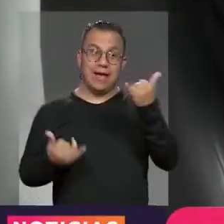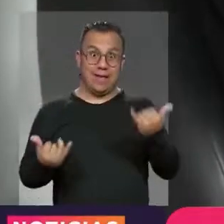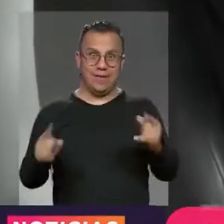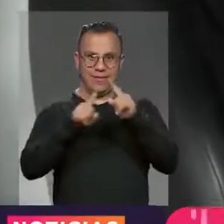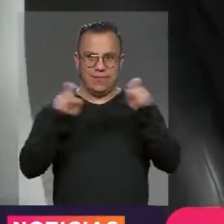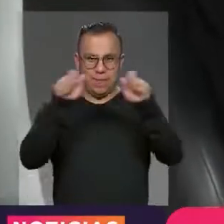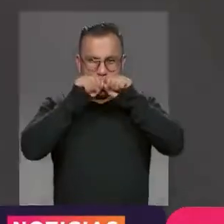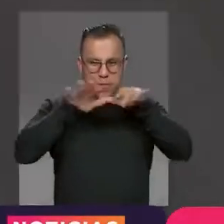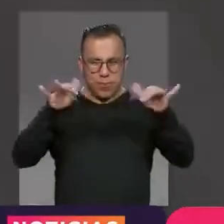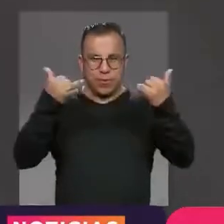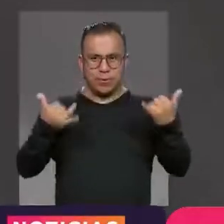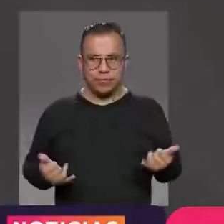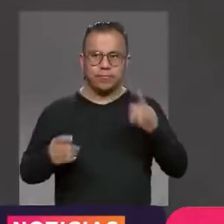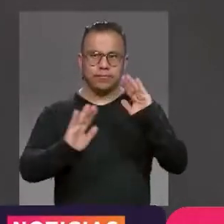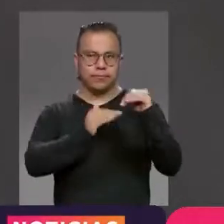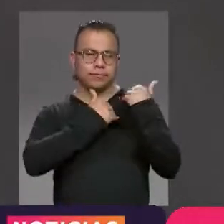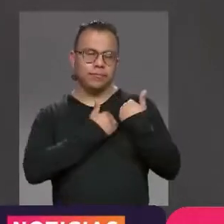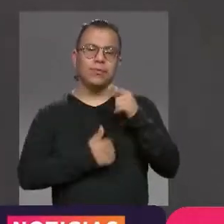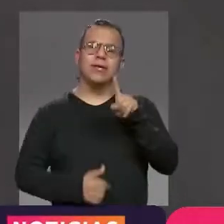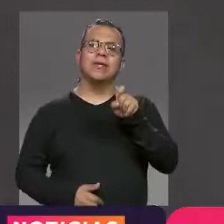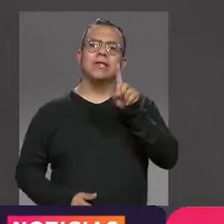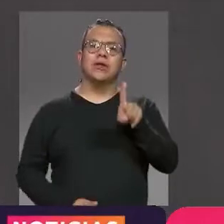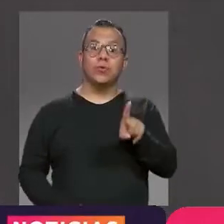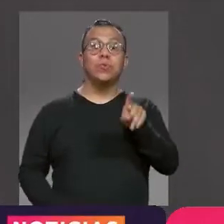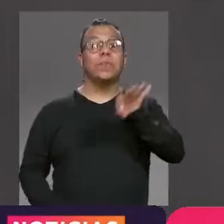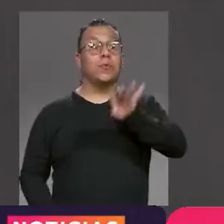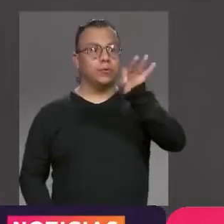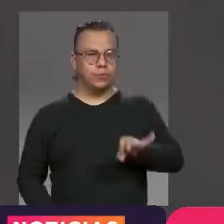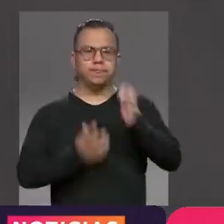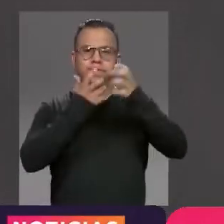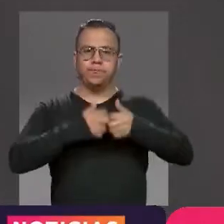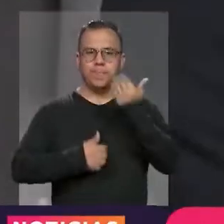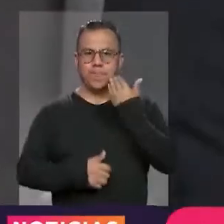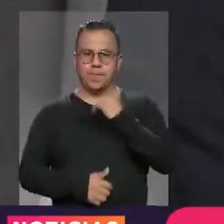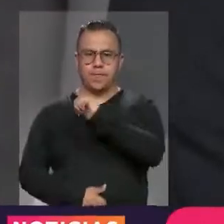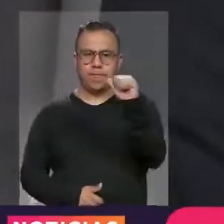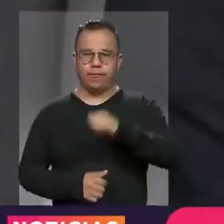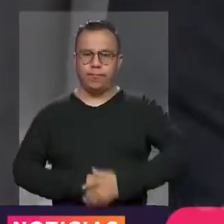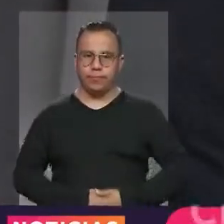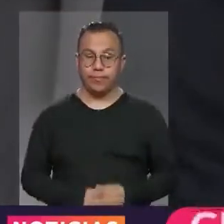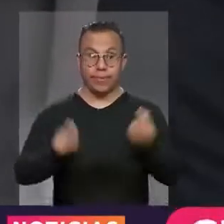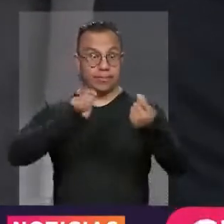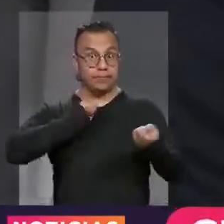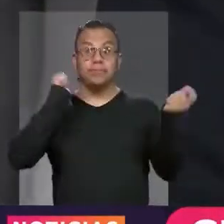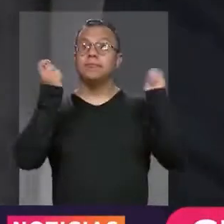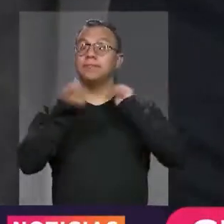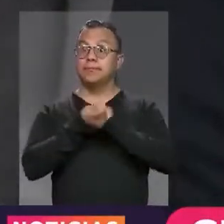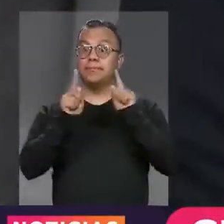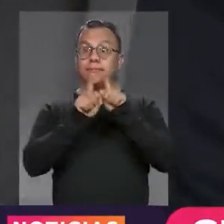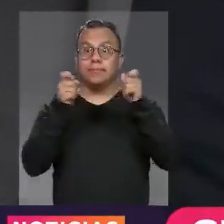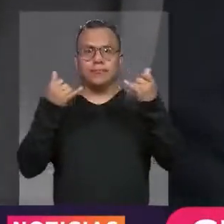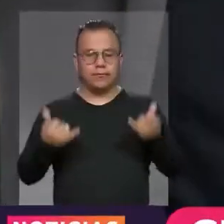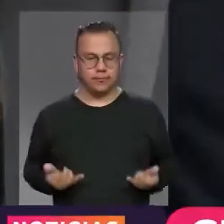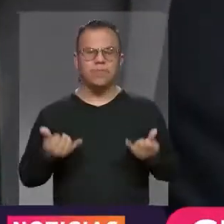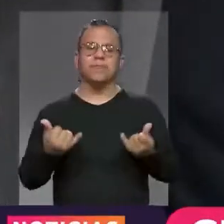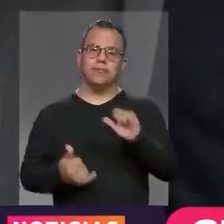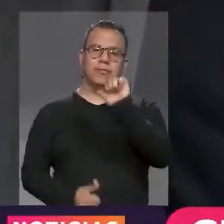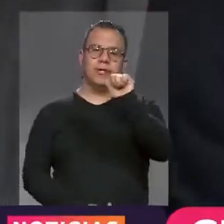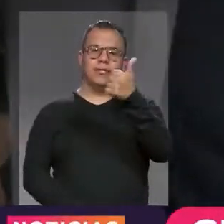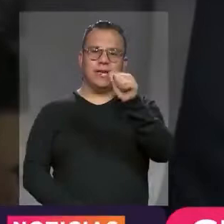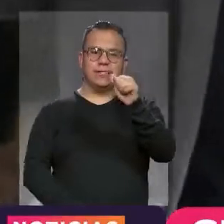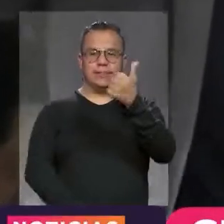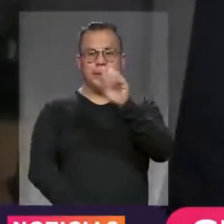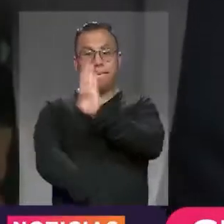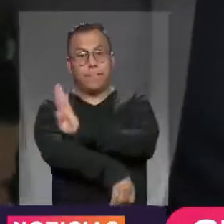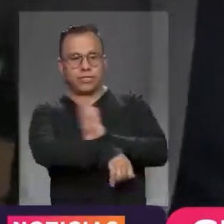de transporte de la ciudad, cuenta con el 61% del servicio operado por mujeres. Pero en la transformación de la flota hemos invertido 10 billones